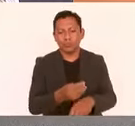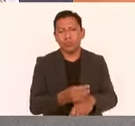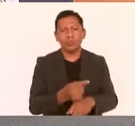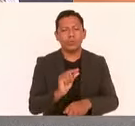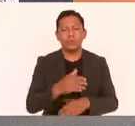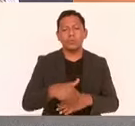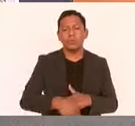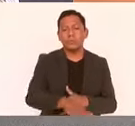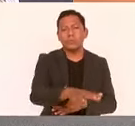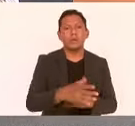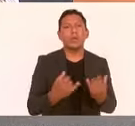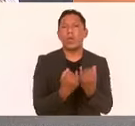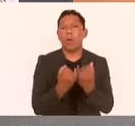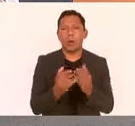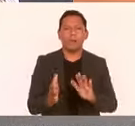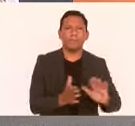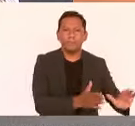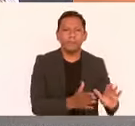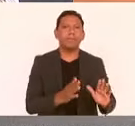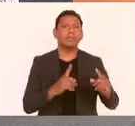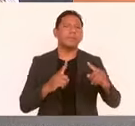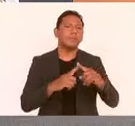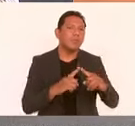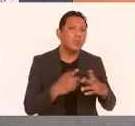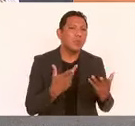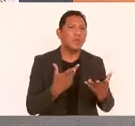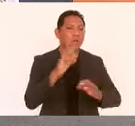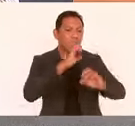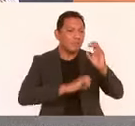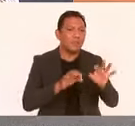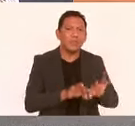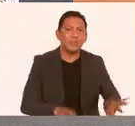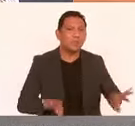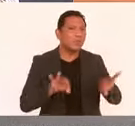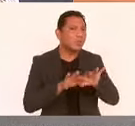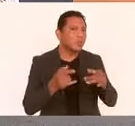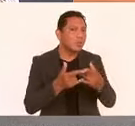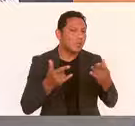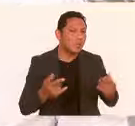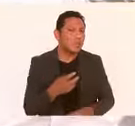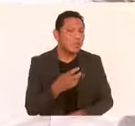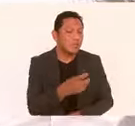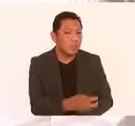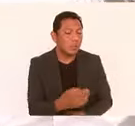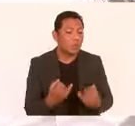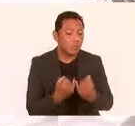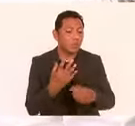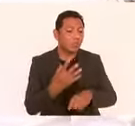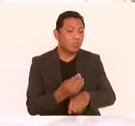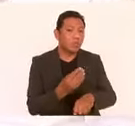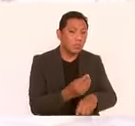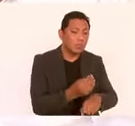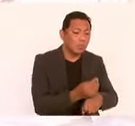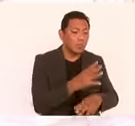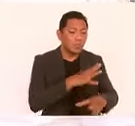los templos y monumentos históricos, de 119 llevamos a la